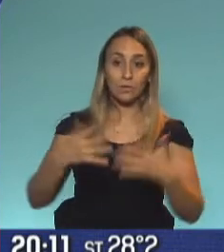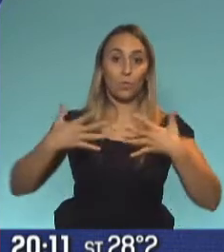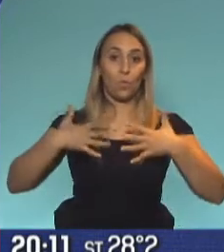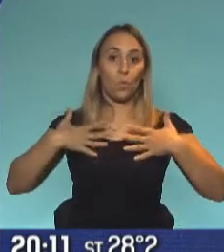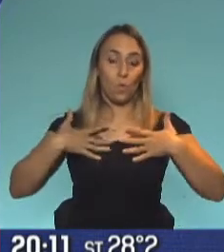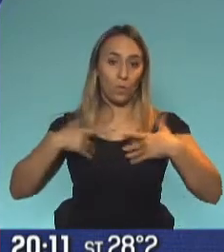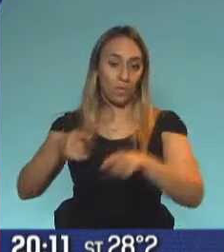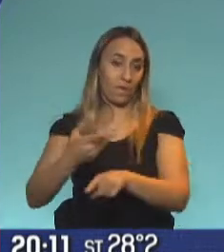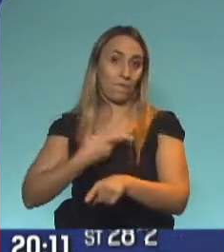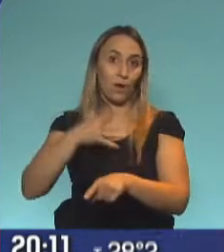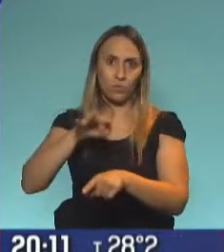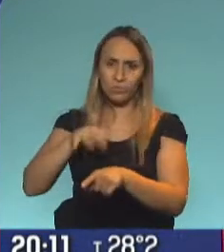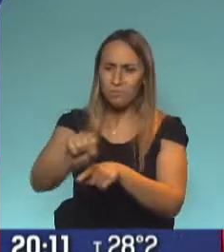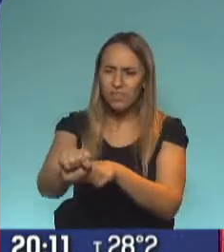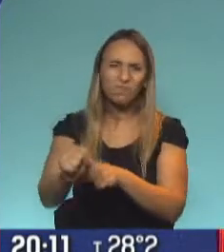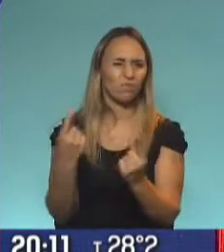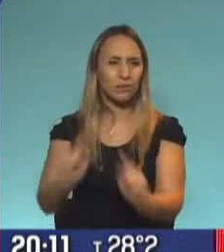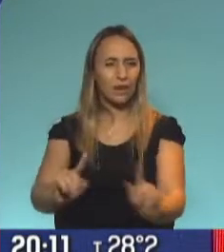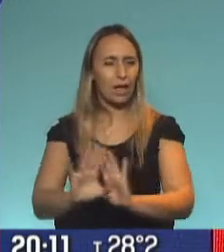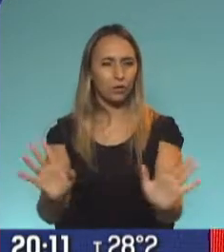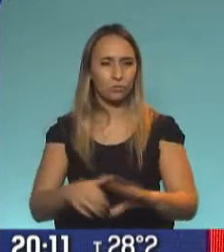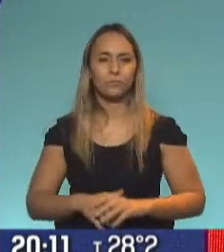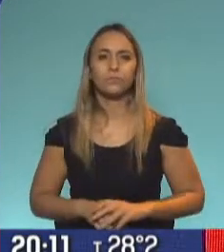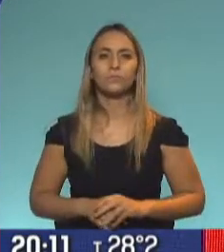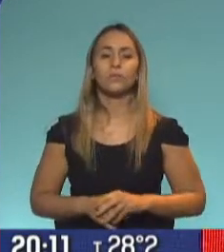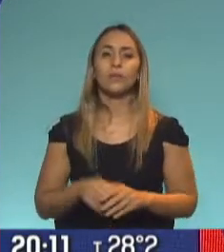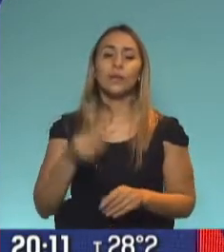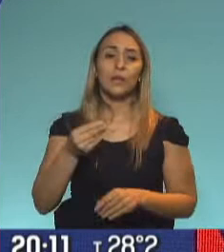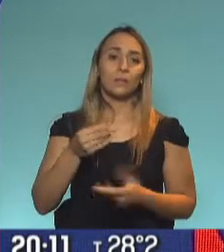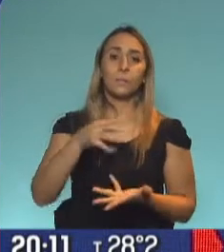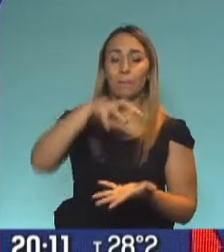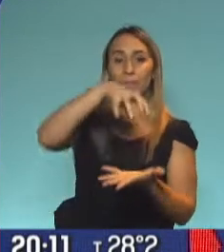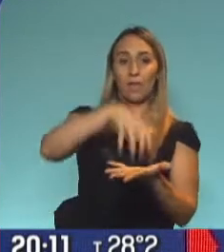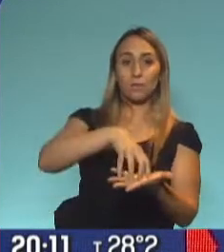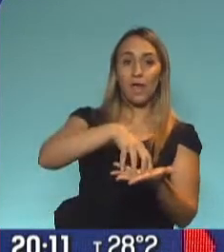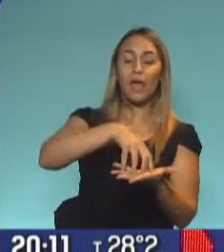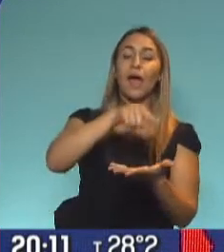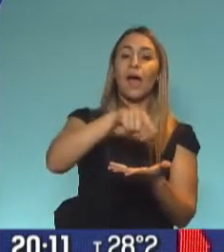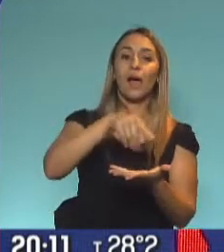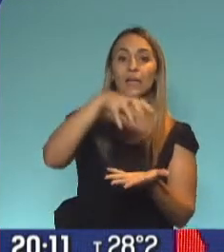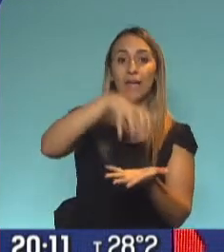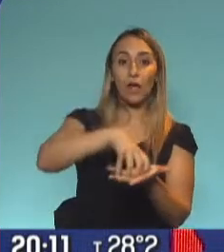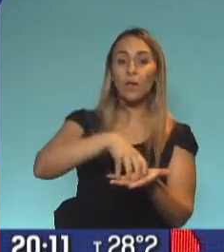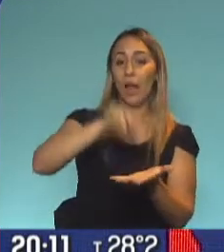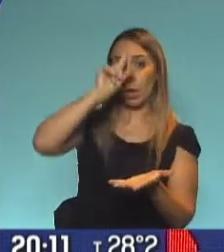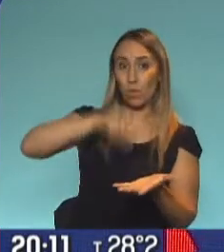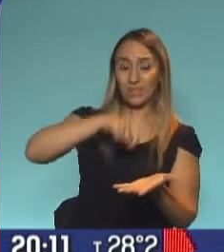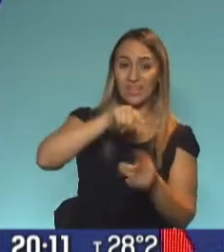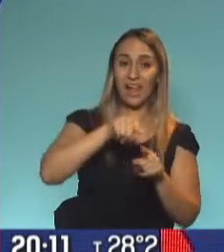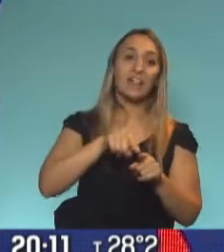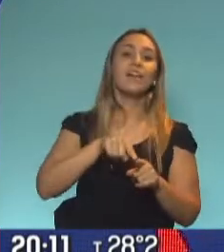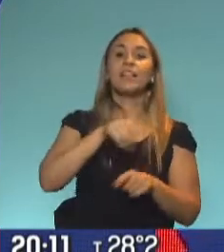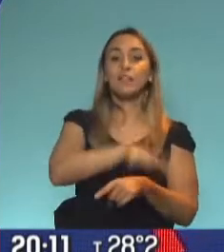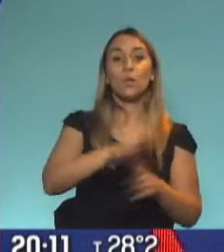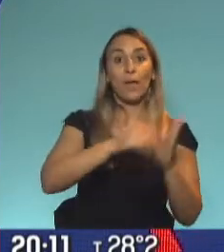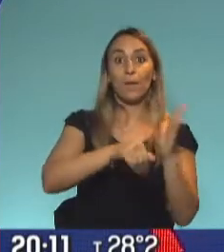Facundo Astudillo Castro. ¿Qué es lo que ocurrió hoy? Después de que la Cámara Federal de Bahía Blanca ordenara una serie de medidas de pruebas que